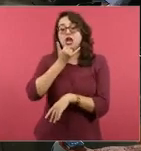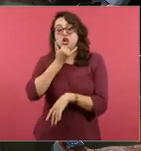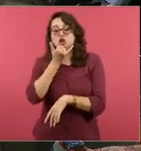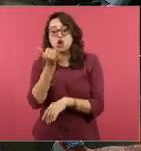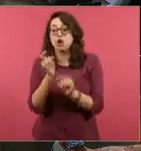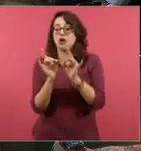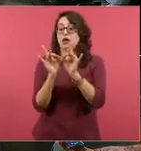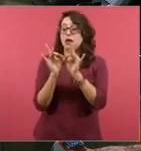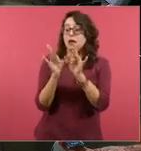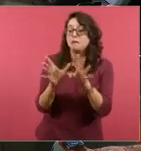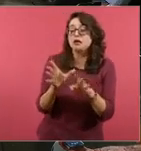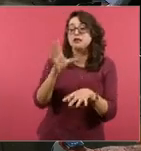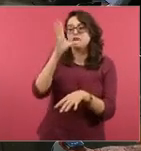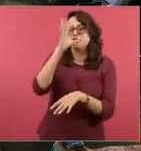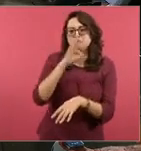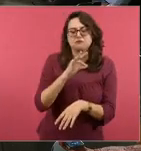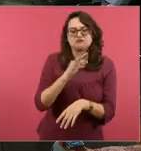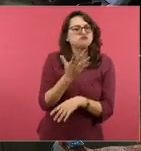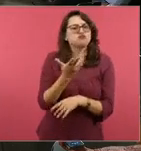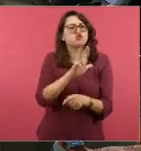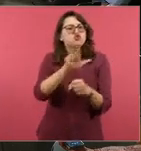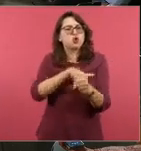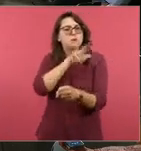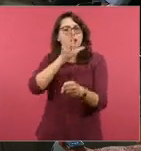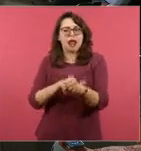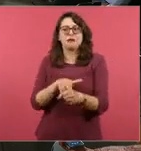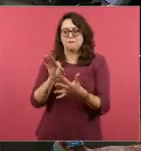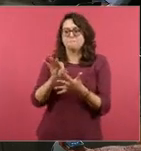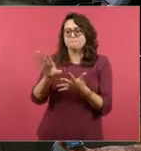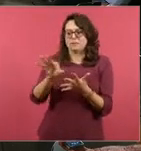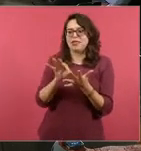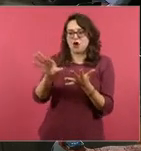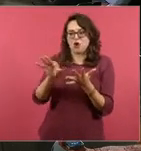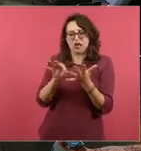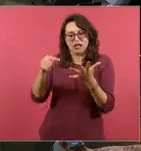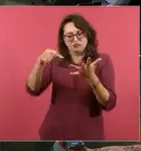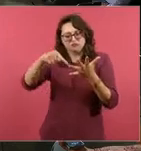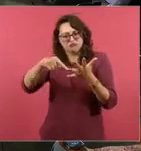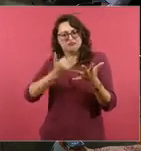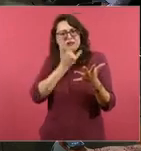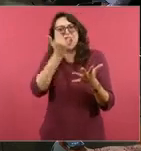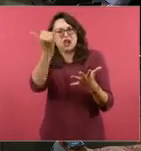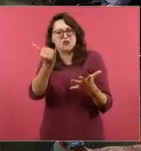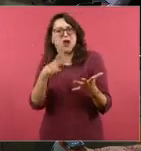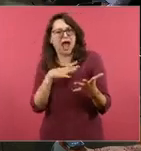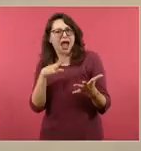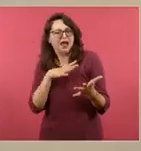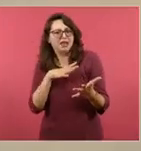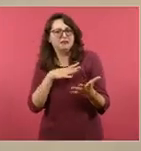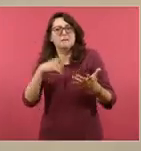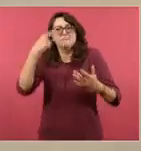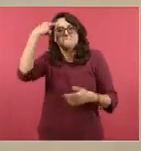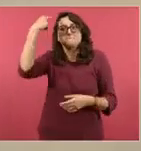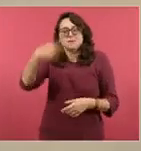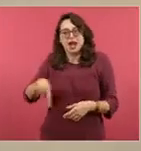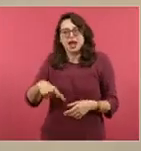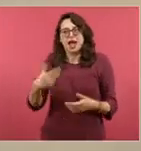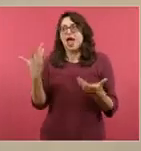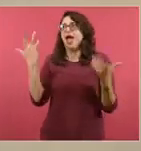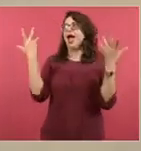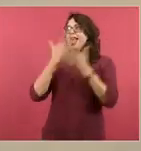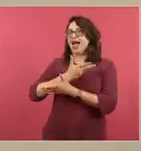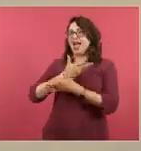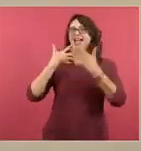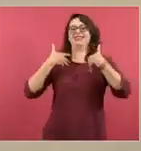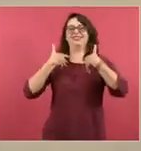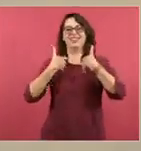Astolfi, el error como un medio para aprender, para seguir avanzando, no el error como para sancionar o para